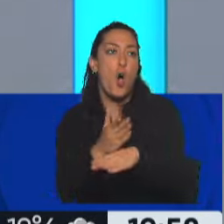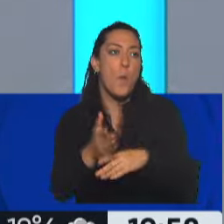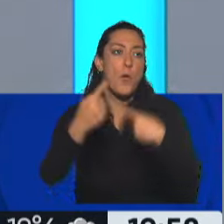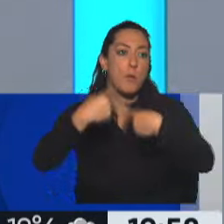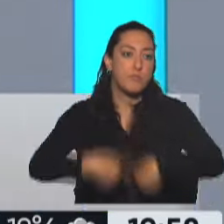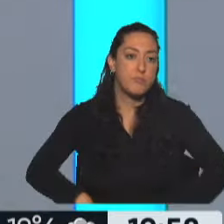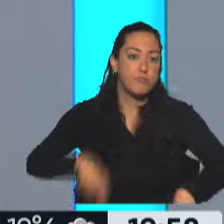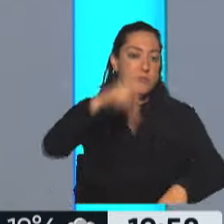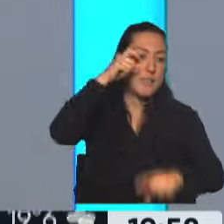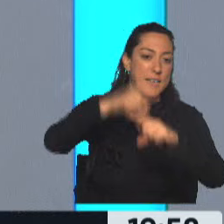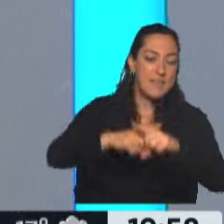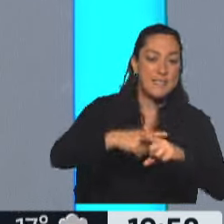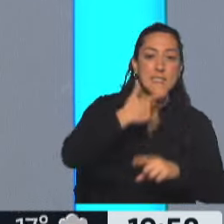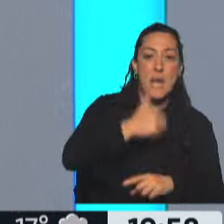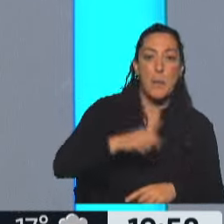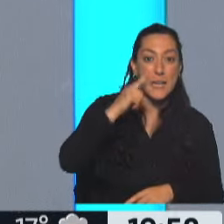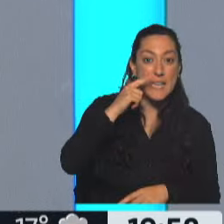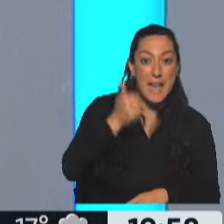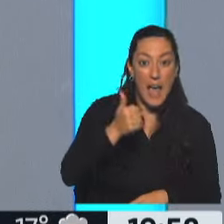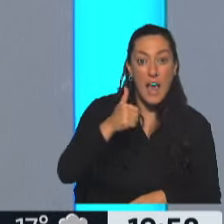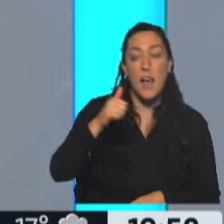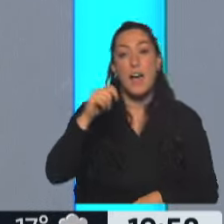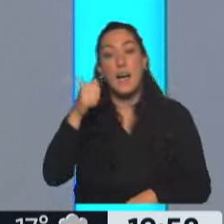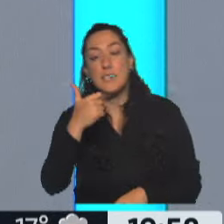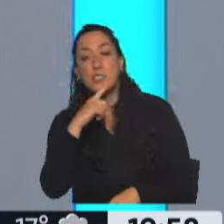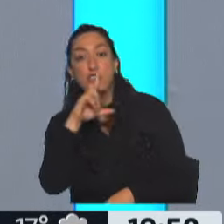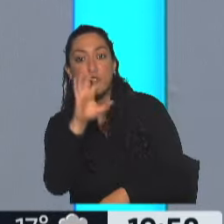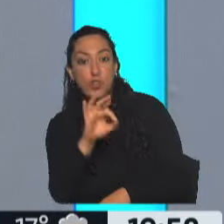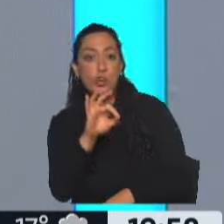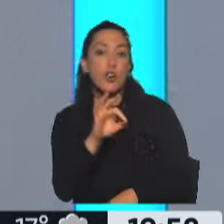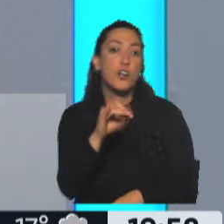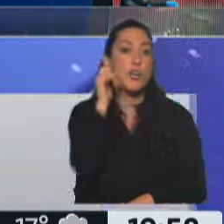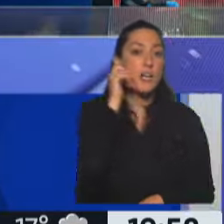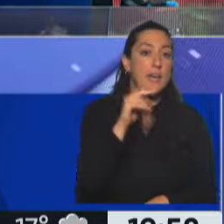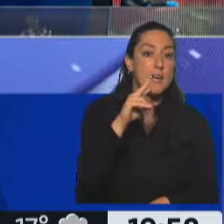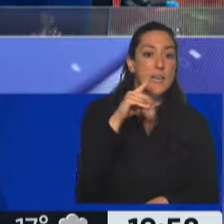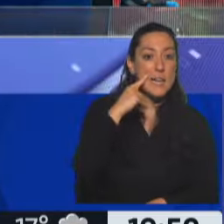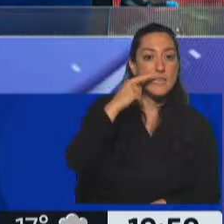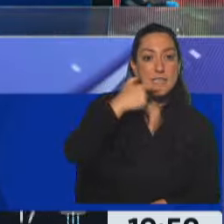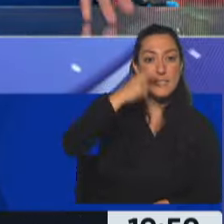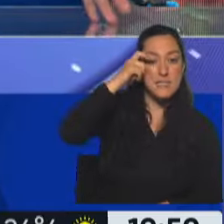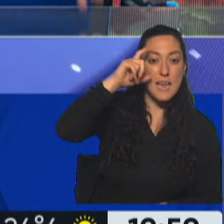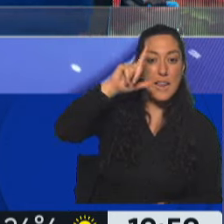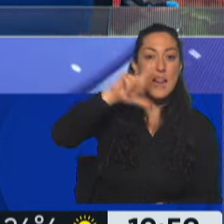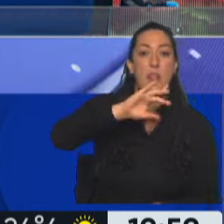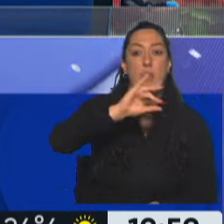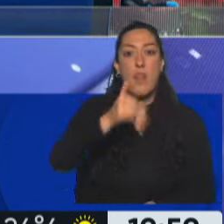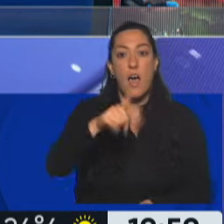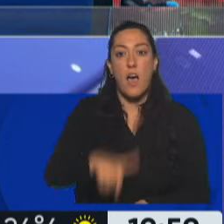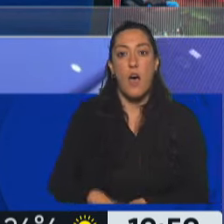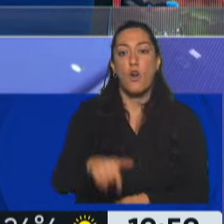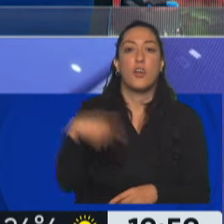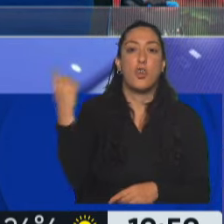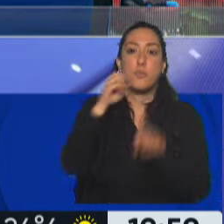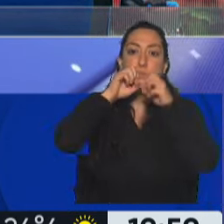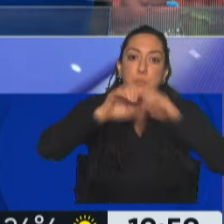de Sabrina, Luciano Castro y Luciana Griselda Siciliani. De todos ellos, ¿por qué? Porque se prendió el ventilador. Como